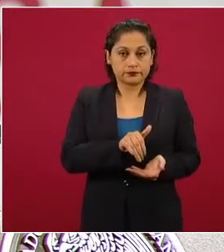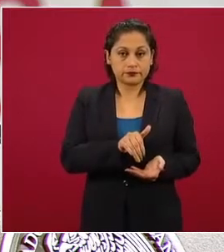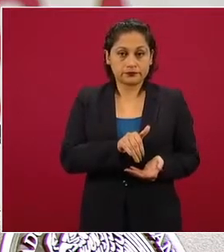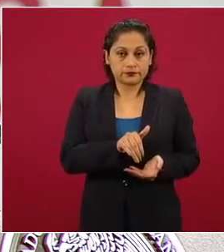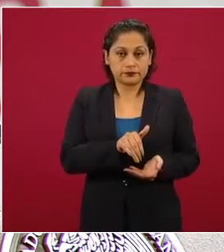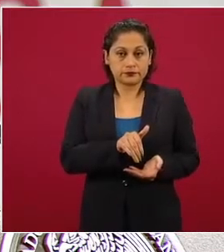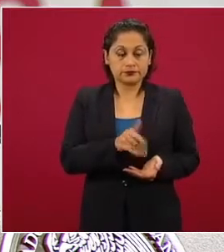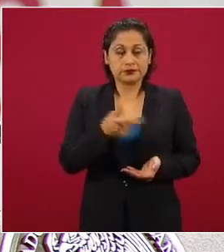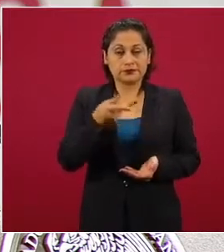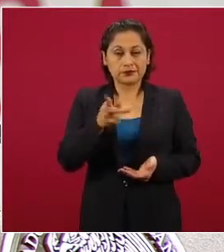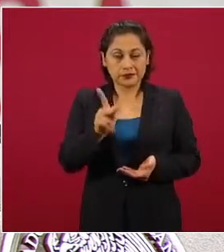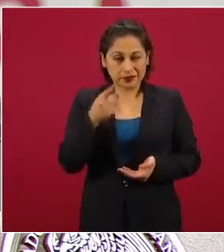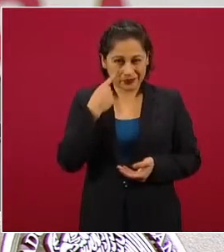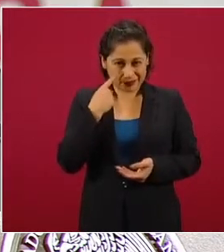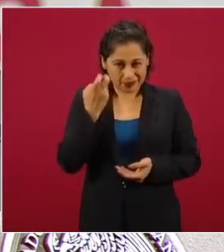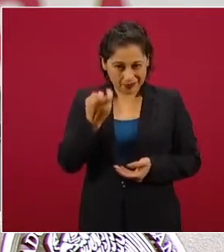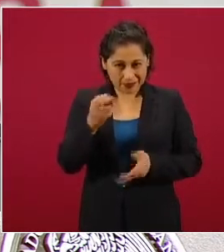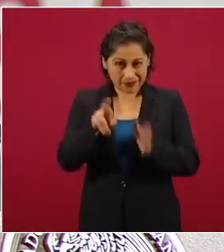Pero no solo revistas,